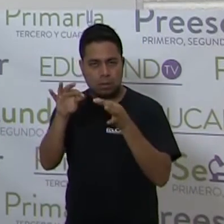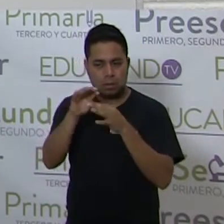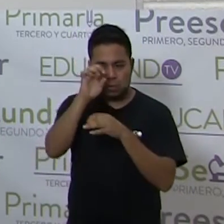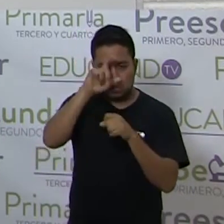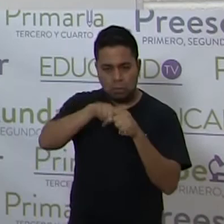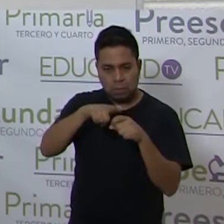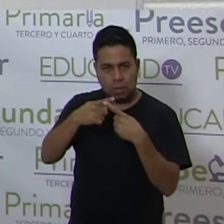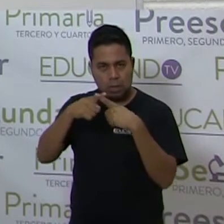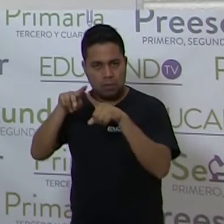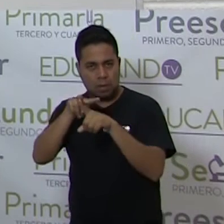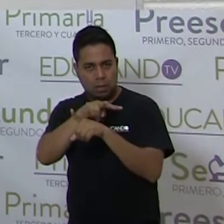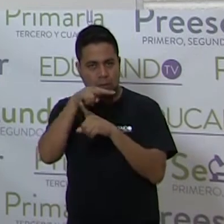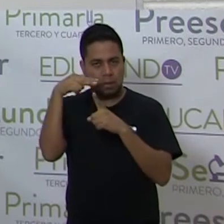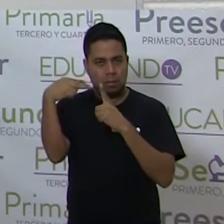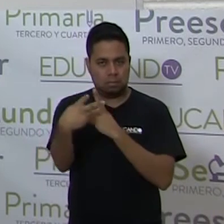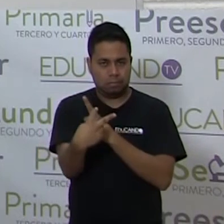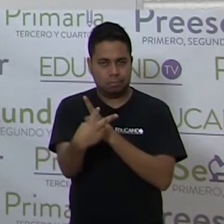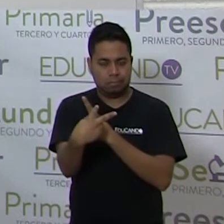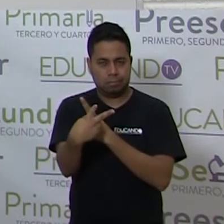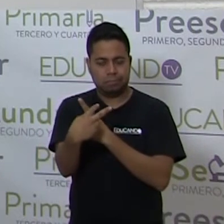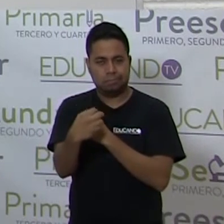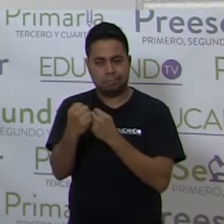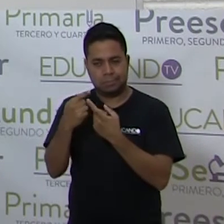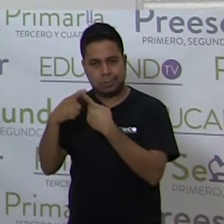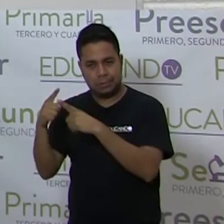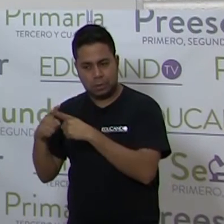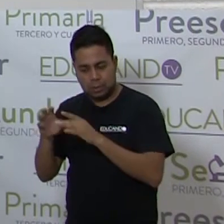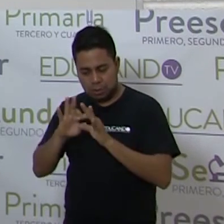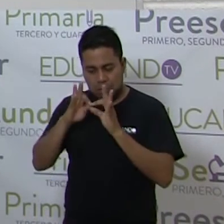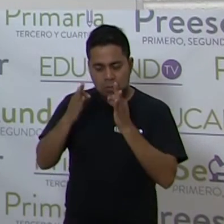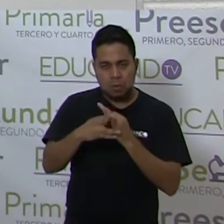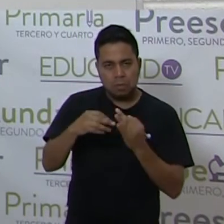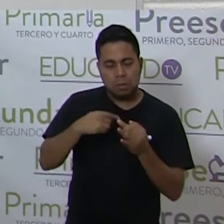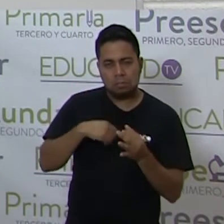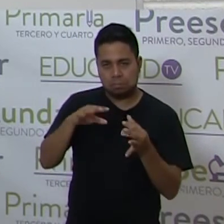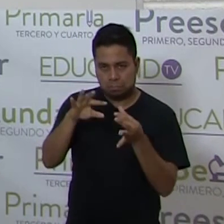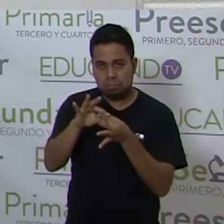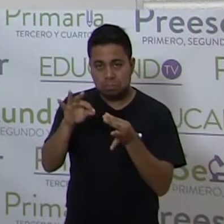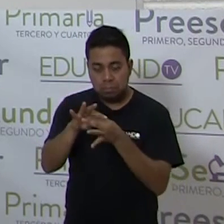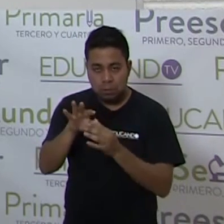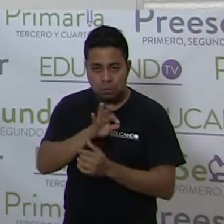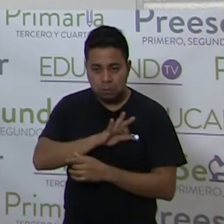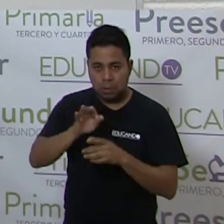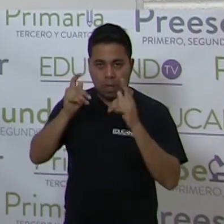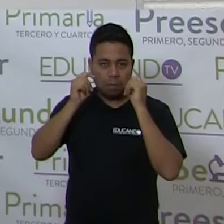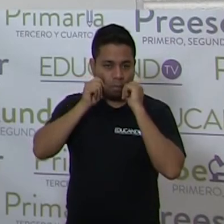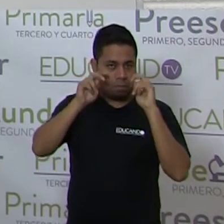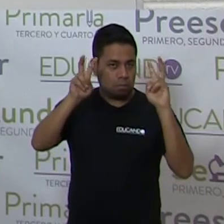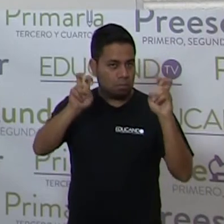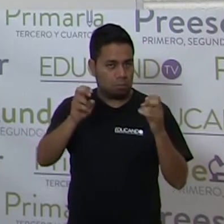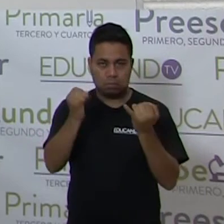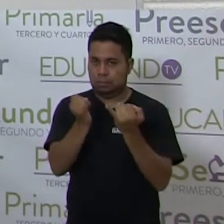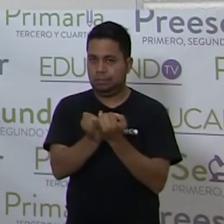diferentes culturas, de diferentes maneras, aunque sea el mismo tema.